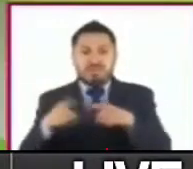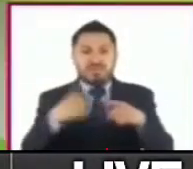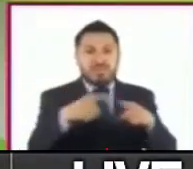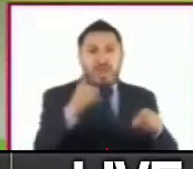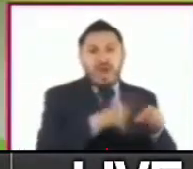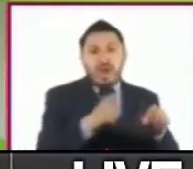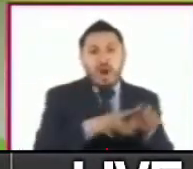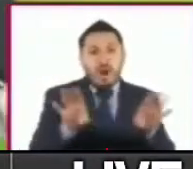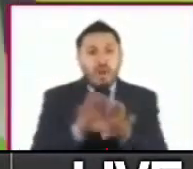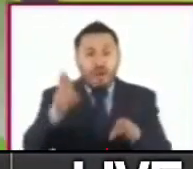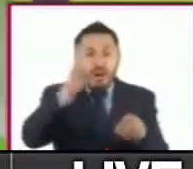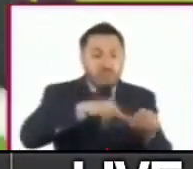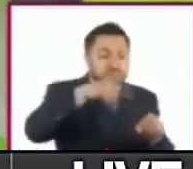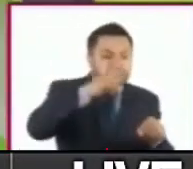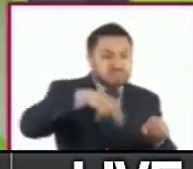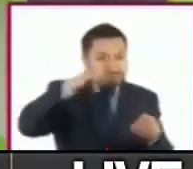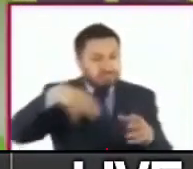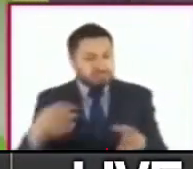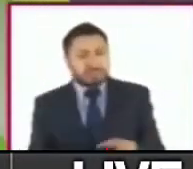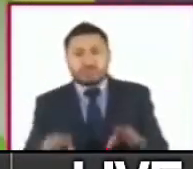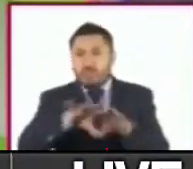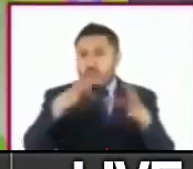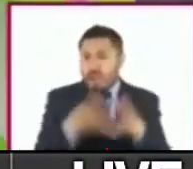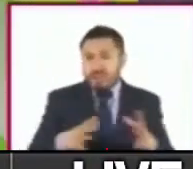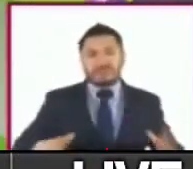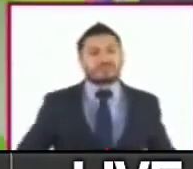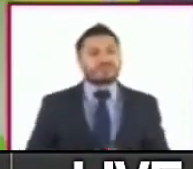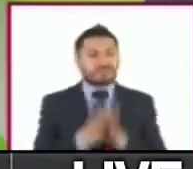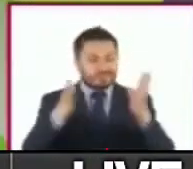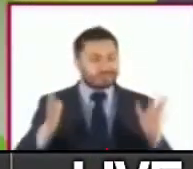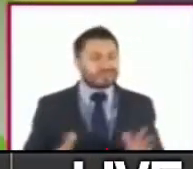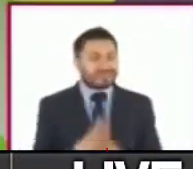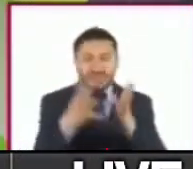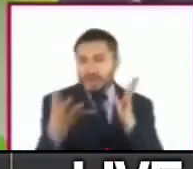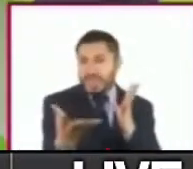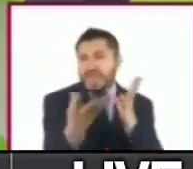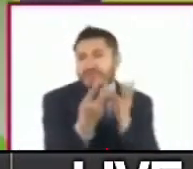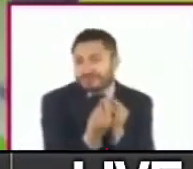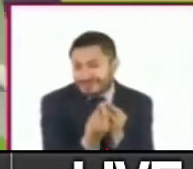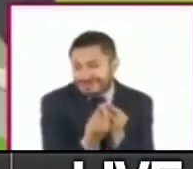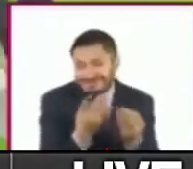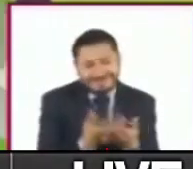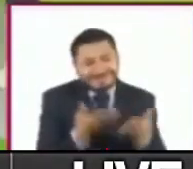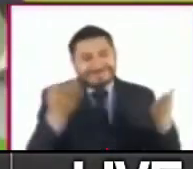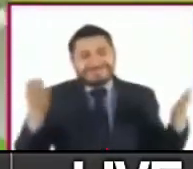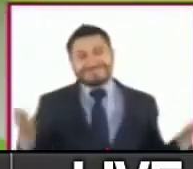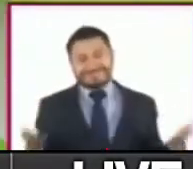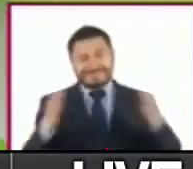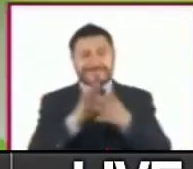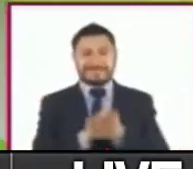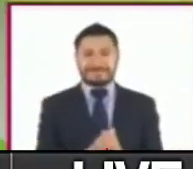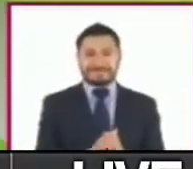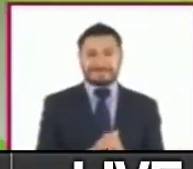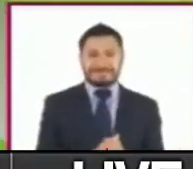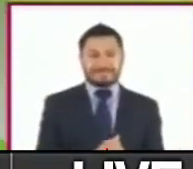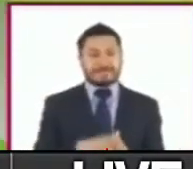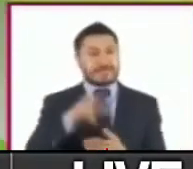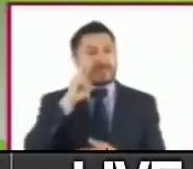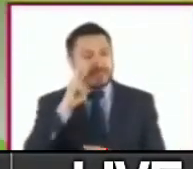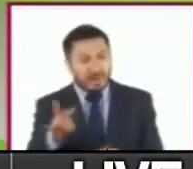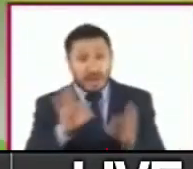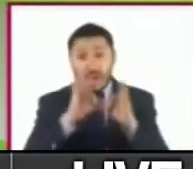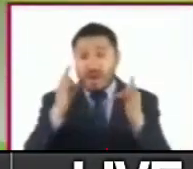adaptarlas y poder participar junto con nosotros. Ahora, vamos a hacerlo de la manera que nuestra